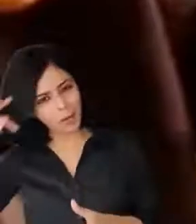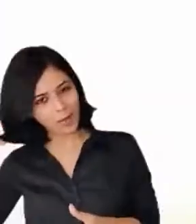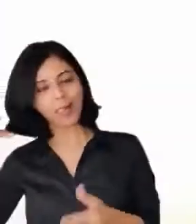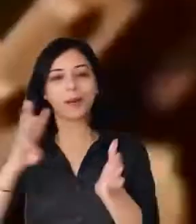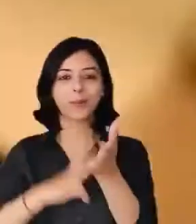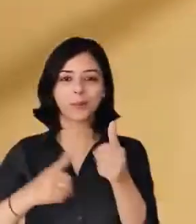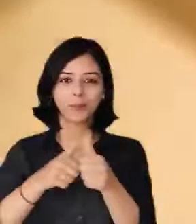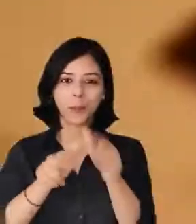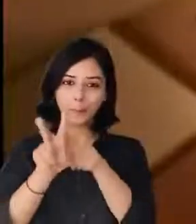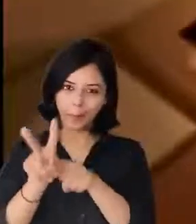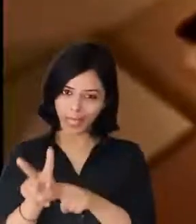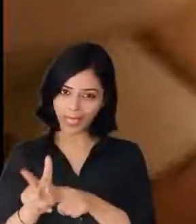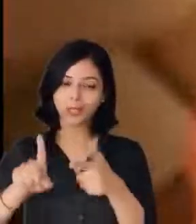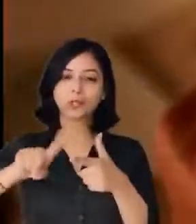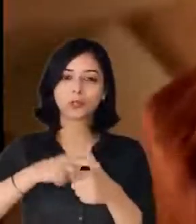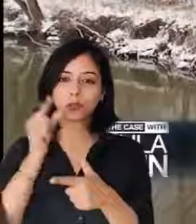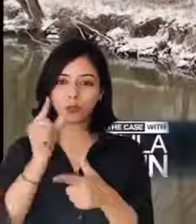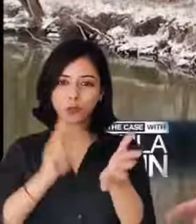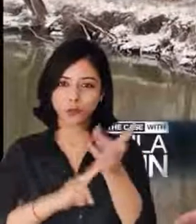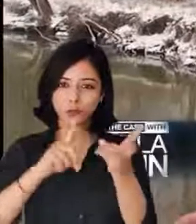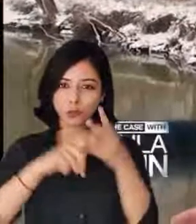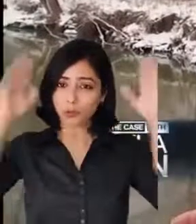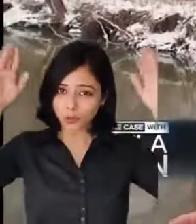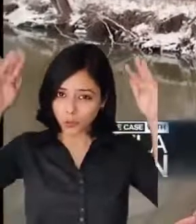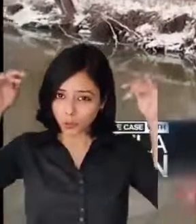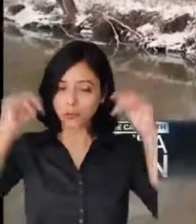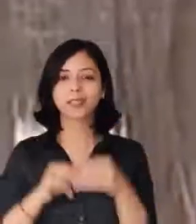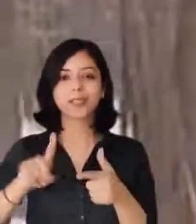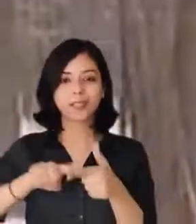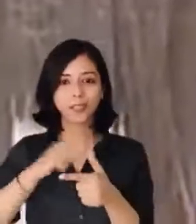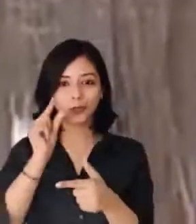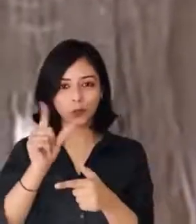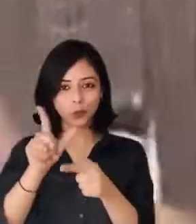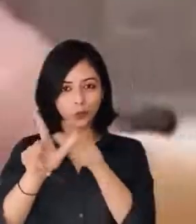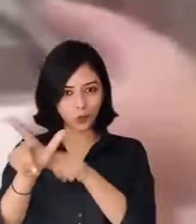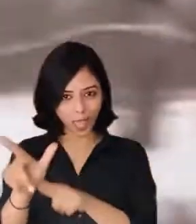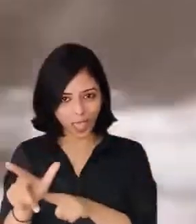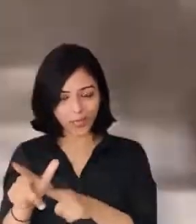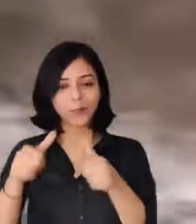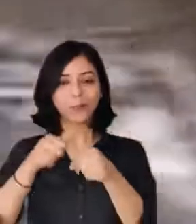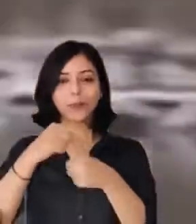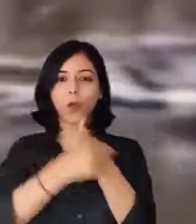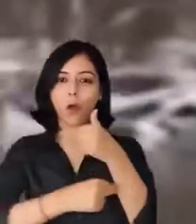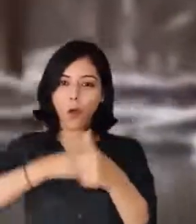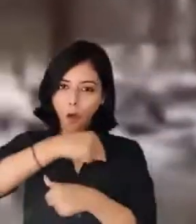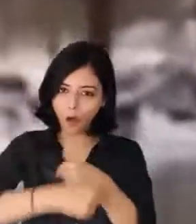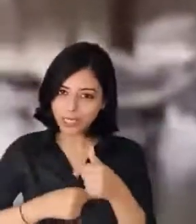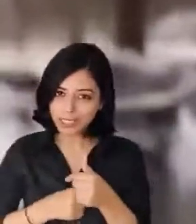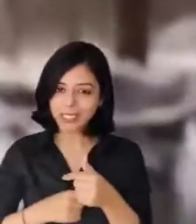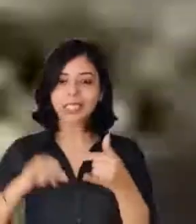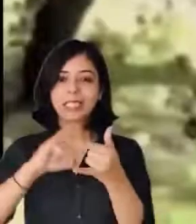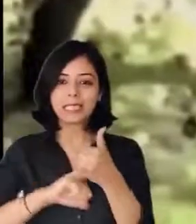una llamada desesperada. Un pescador había hallado un cuerpo a orillas del río, allá